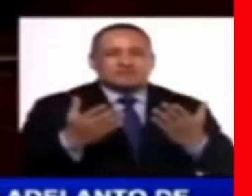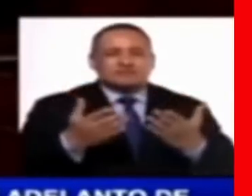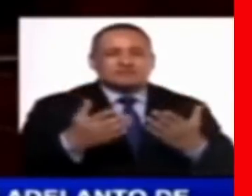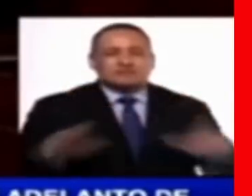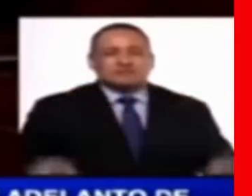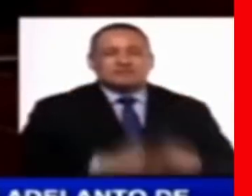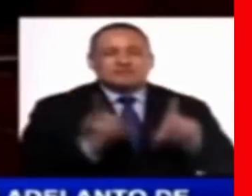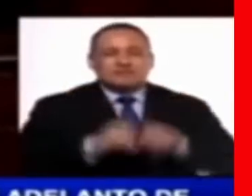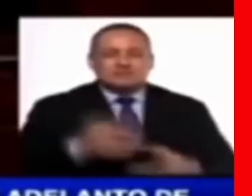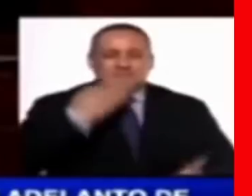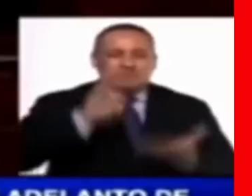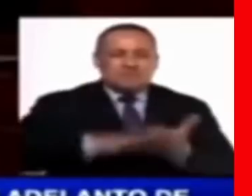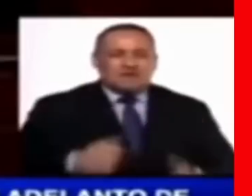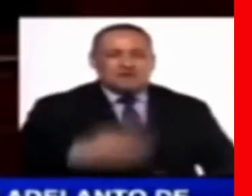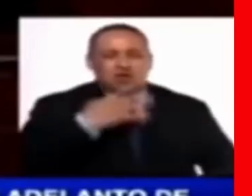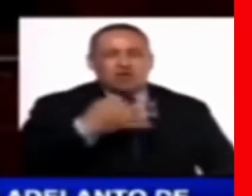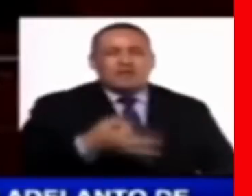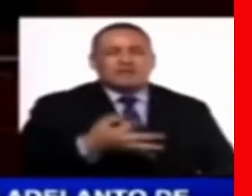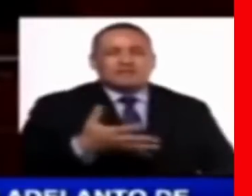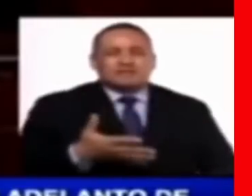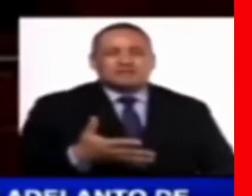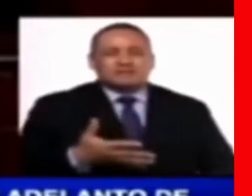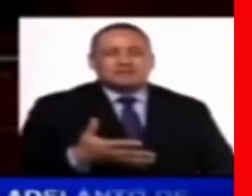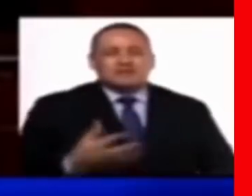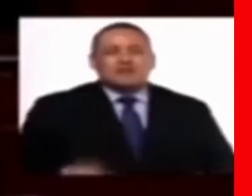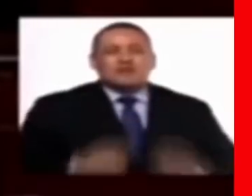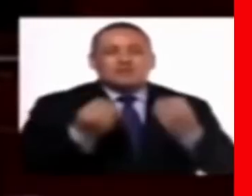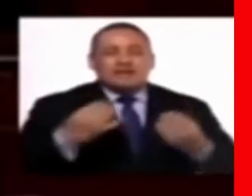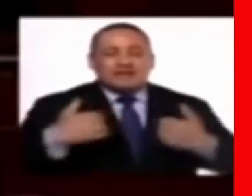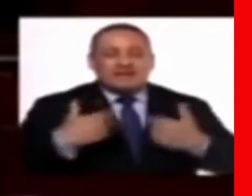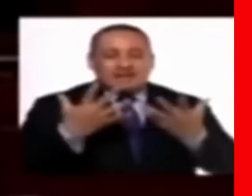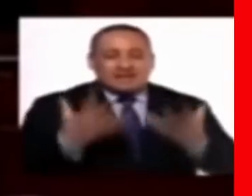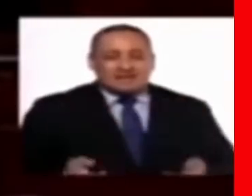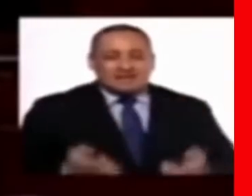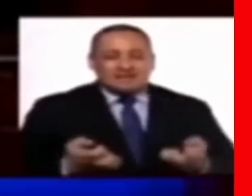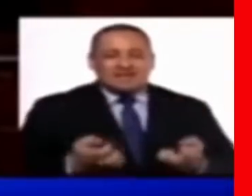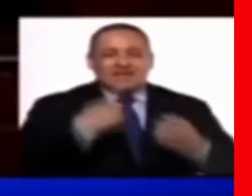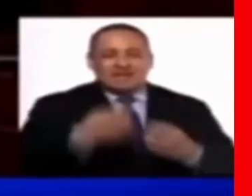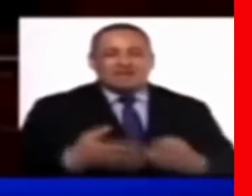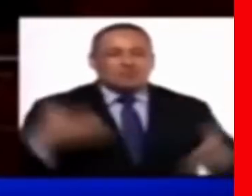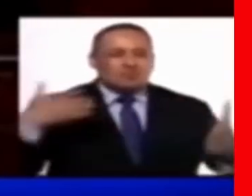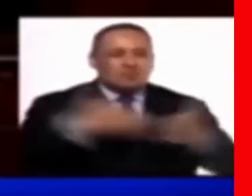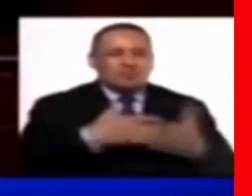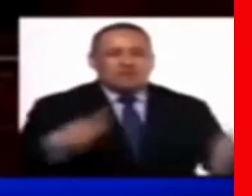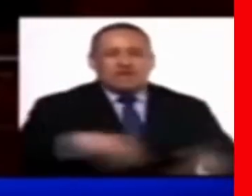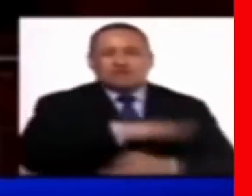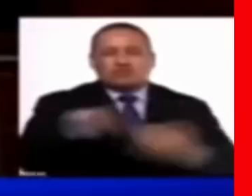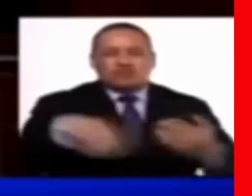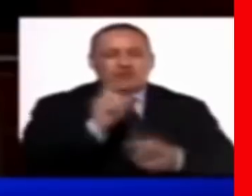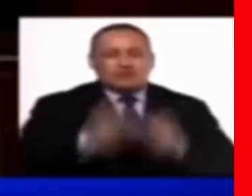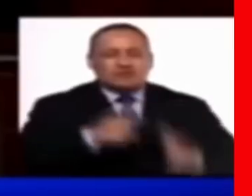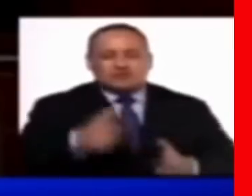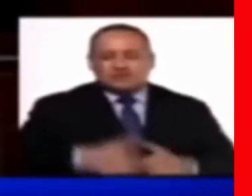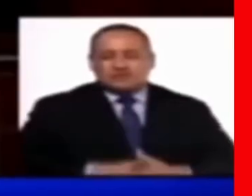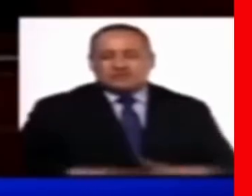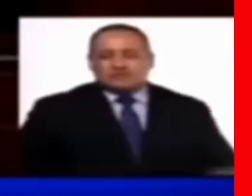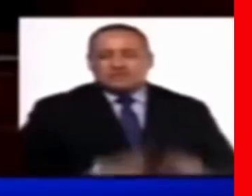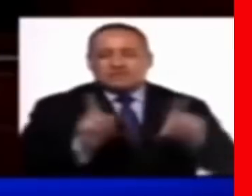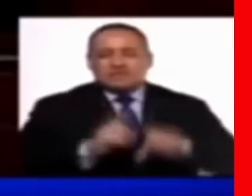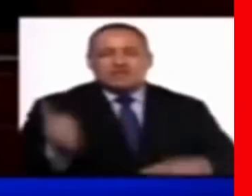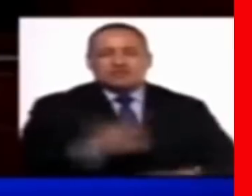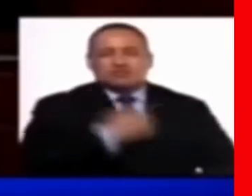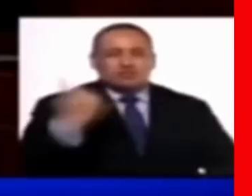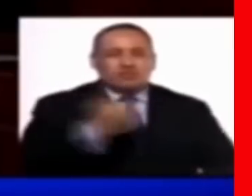y miserables y cobardes para querer agredir a todo un pueblo, a todos